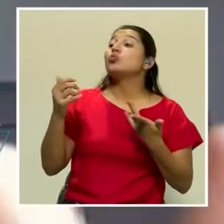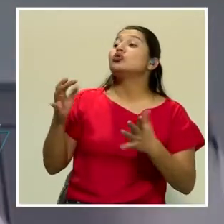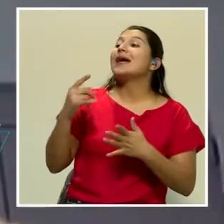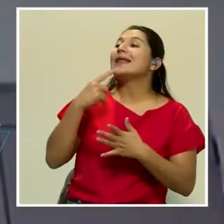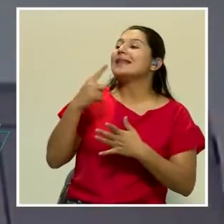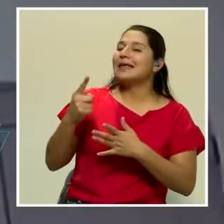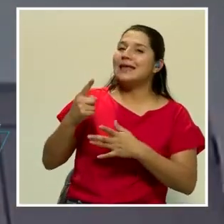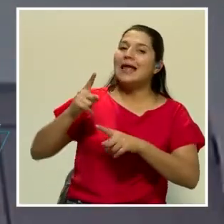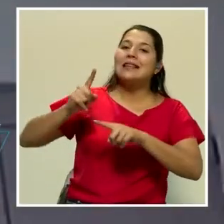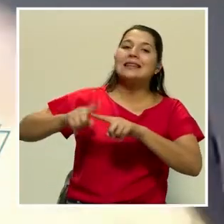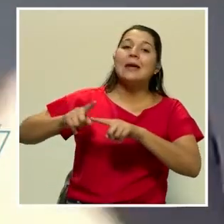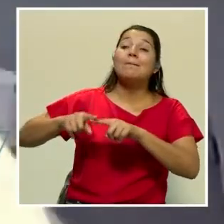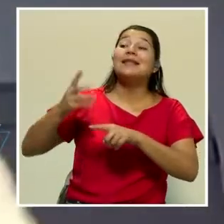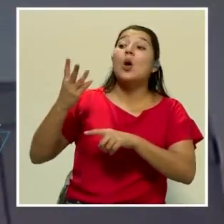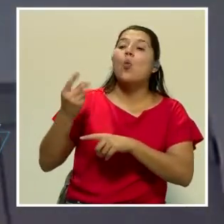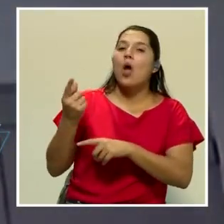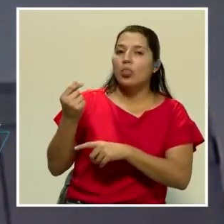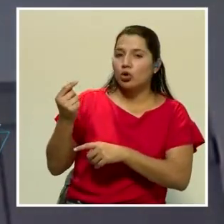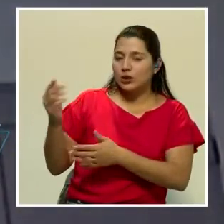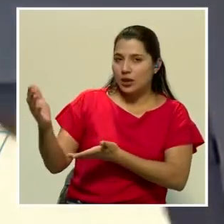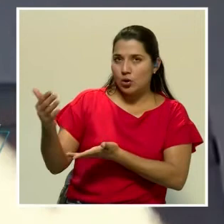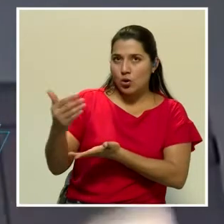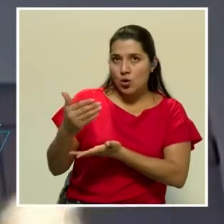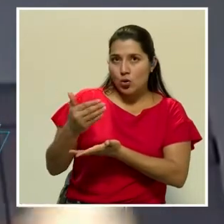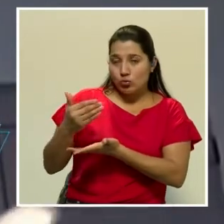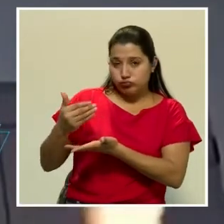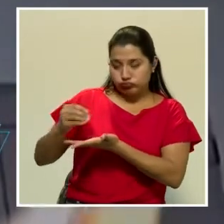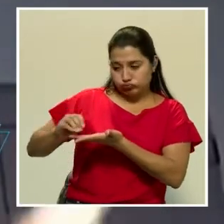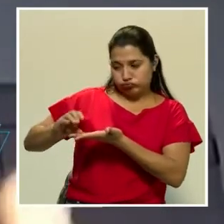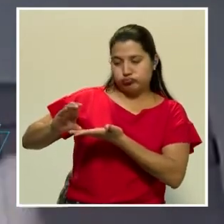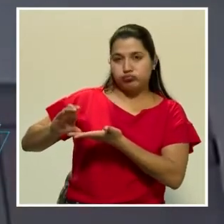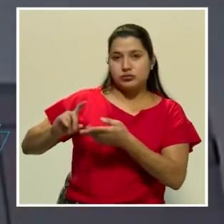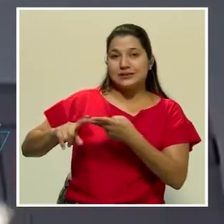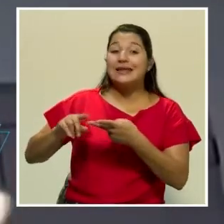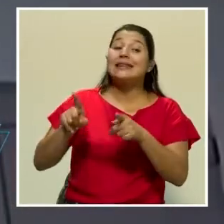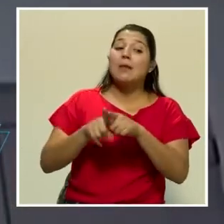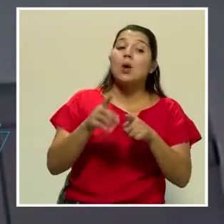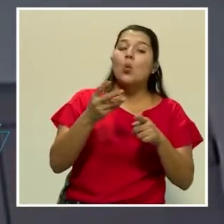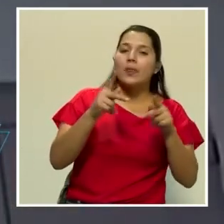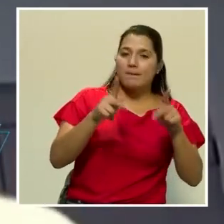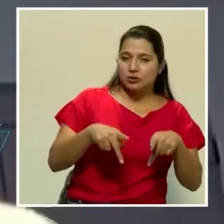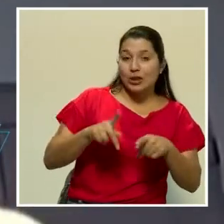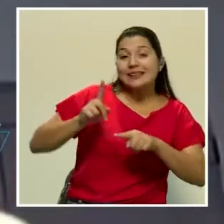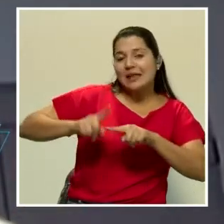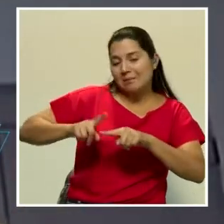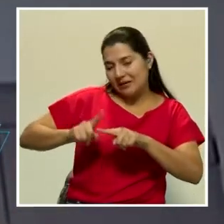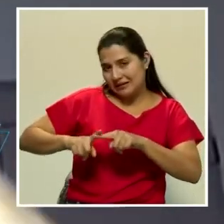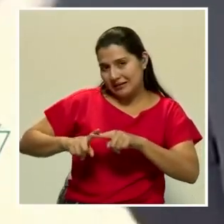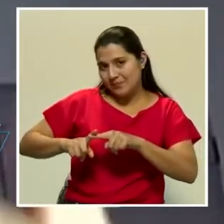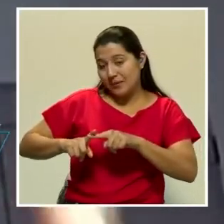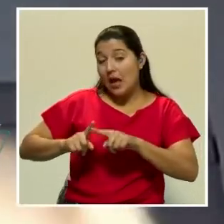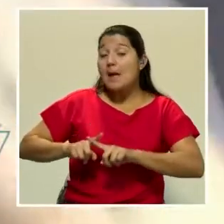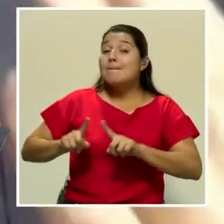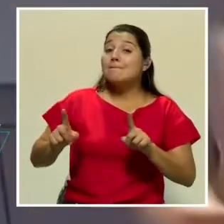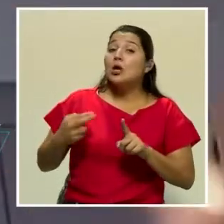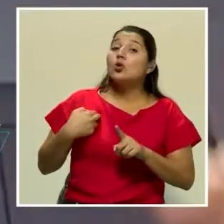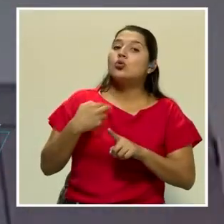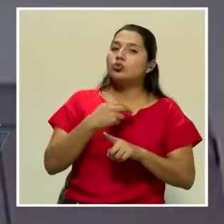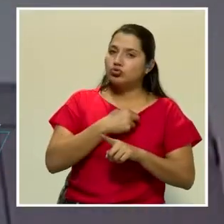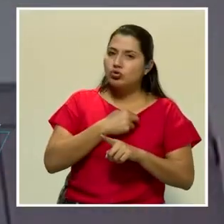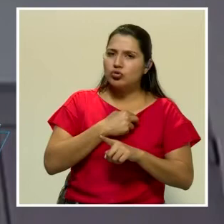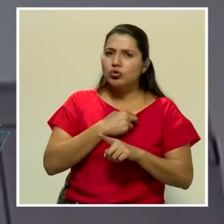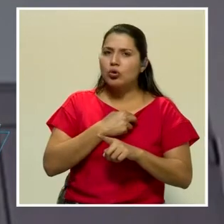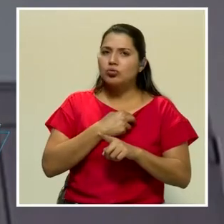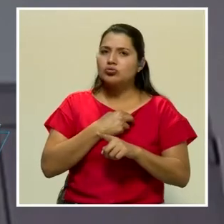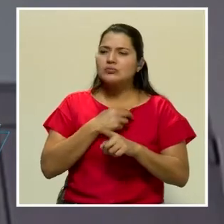corte de lo que recibamos, pero también después de esto, sí, y justo motivados por el esfuerzo, vamos a generar otros